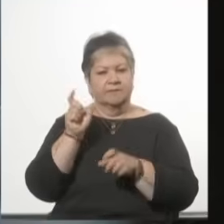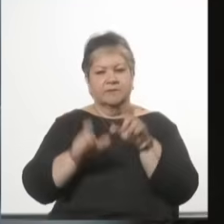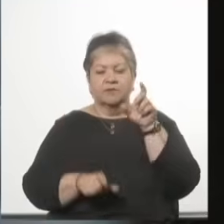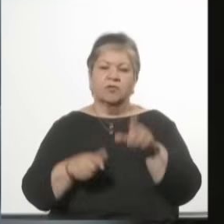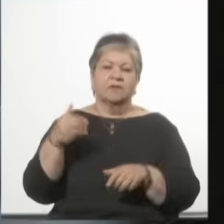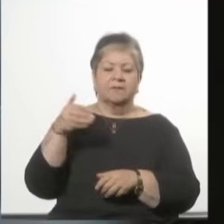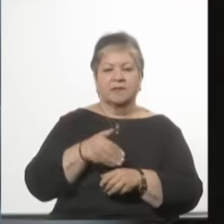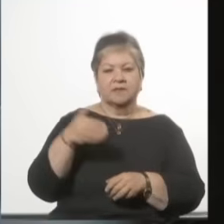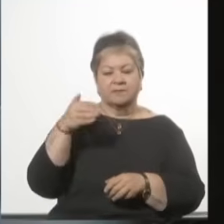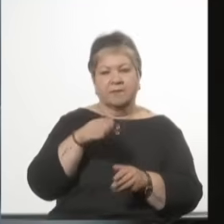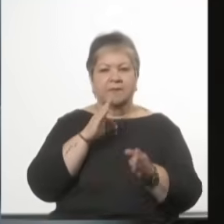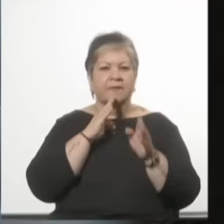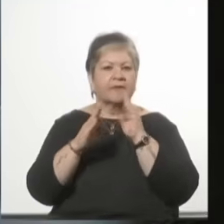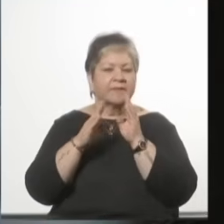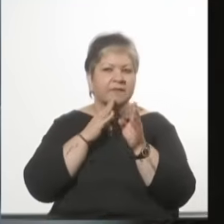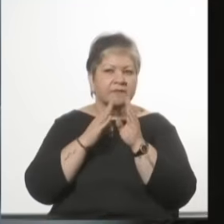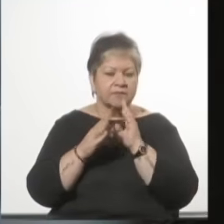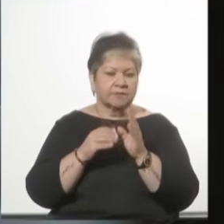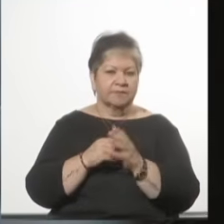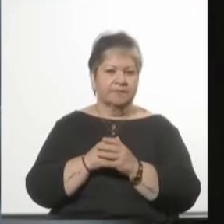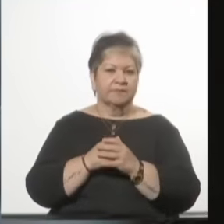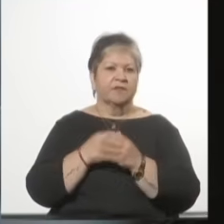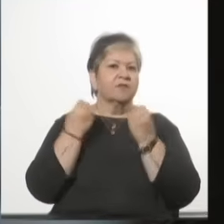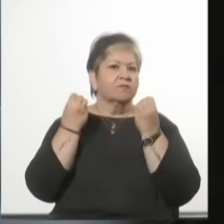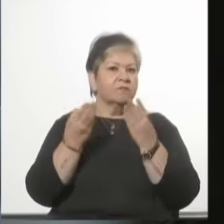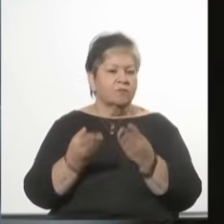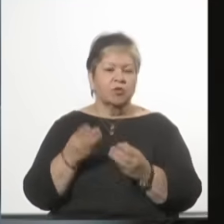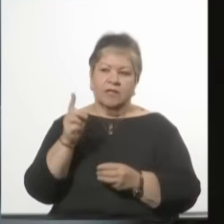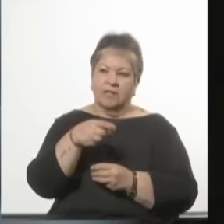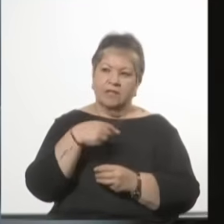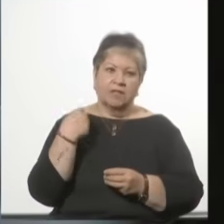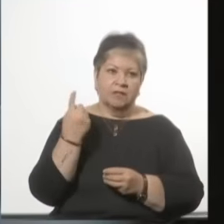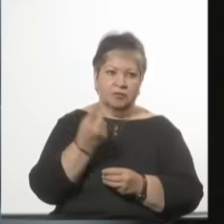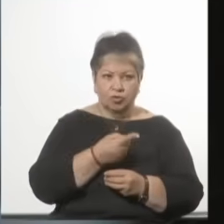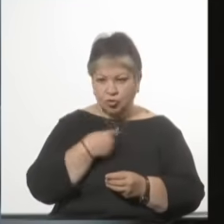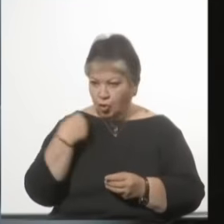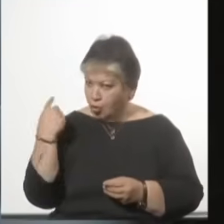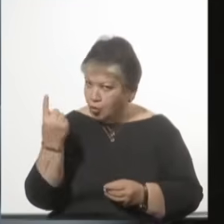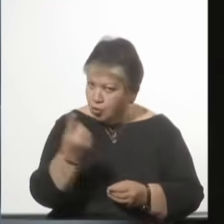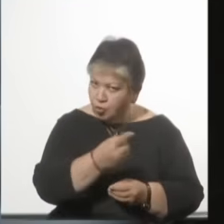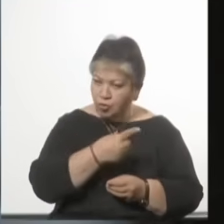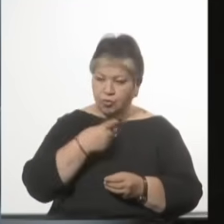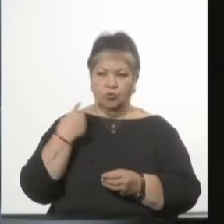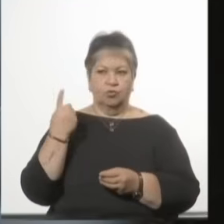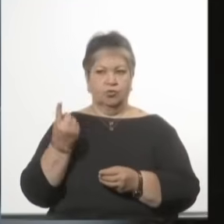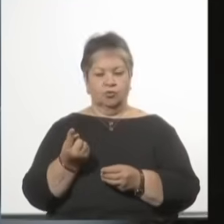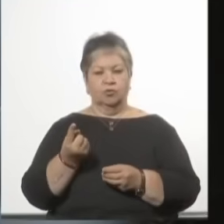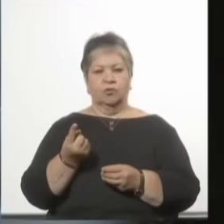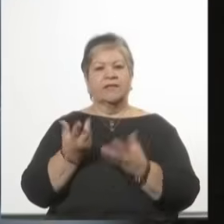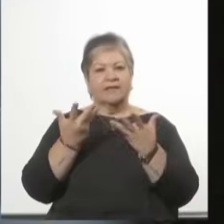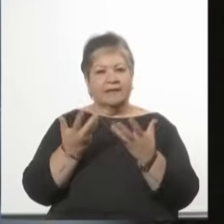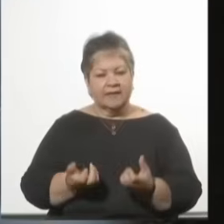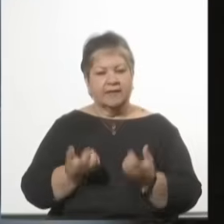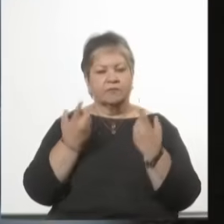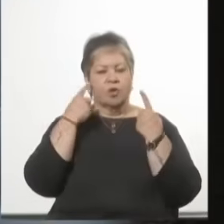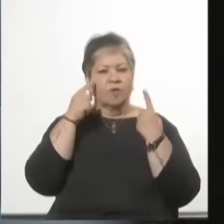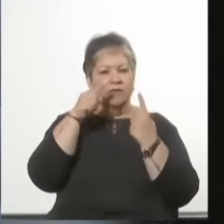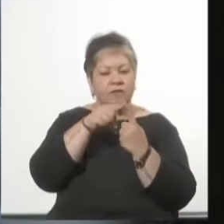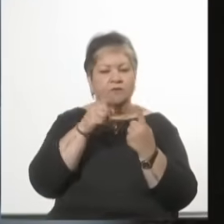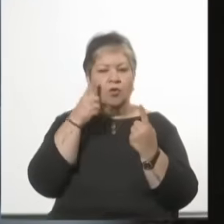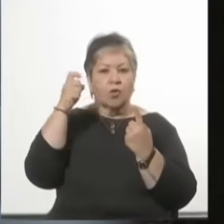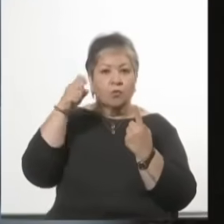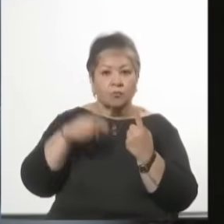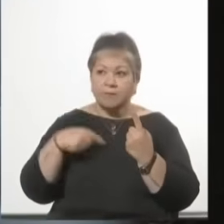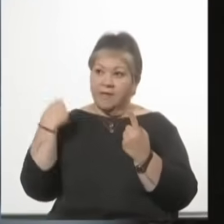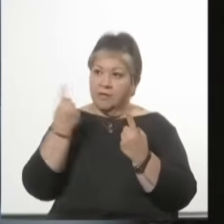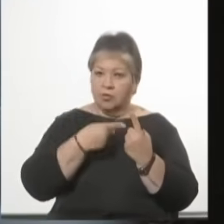instancia parlamentaria, en el entendido que todos, sin excepción, buscamos el bien común y lo mejor para nuestro país.